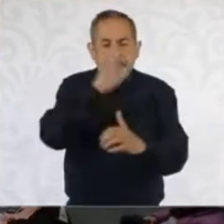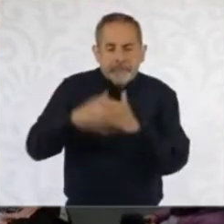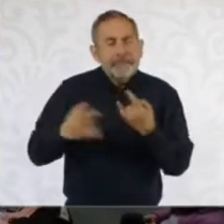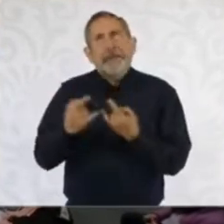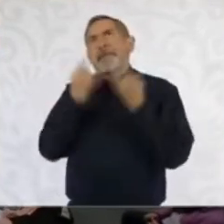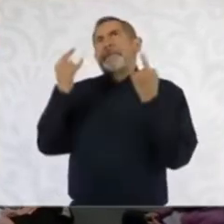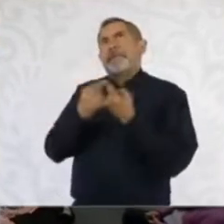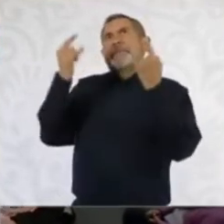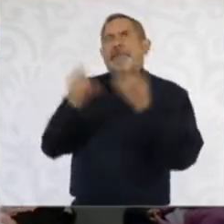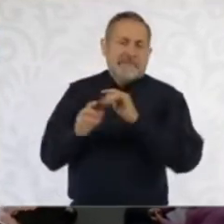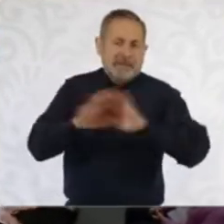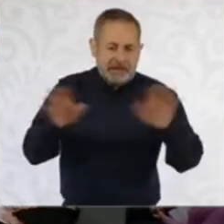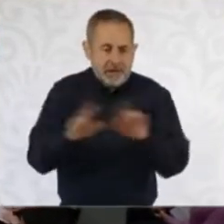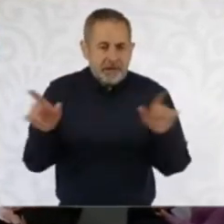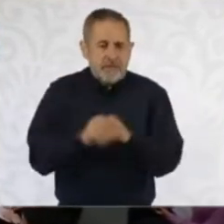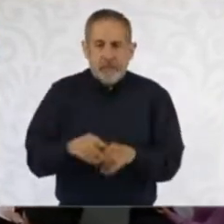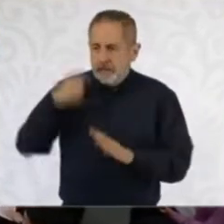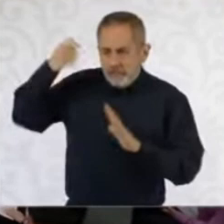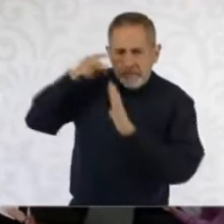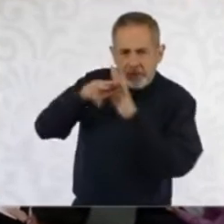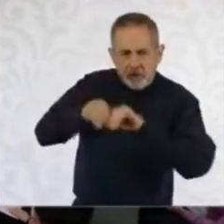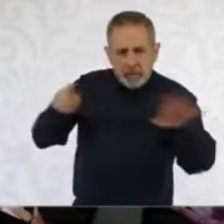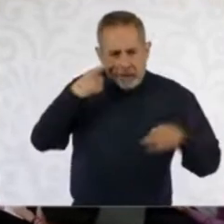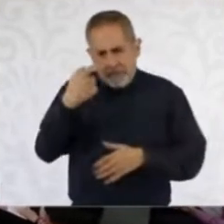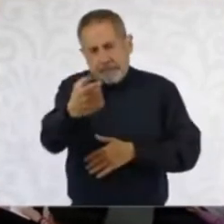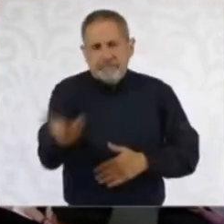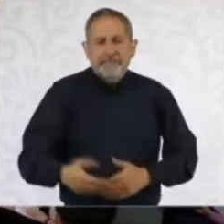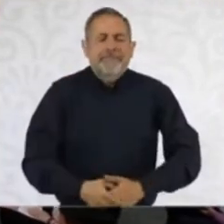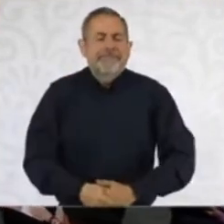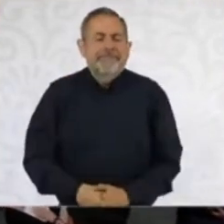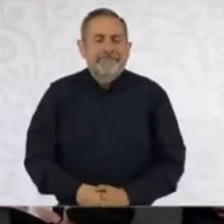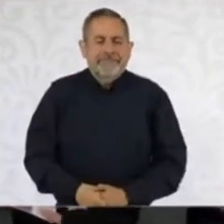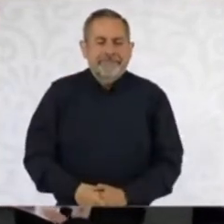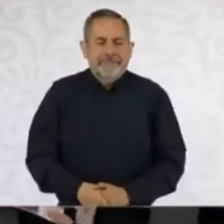anécdota. Suave Patria.